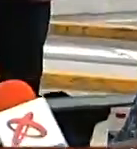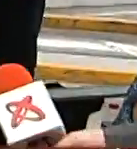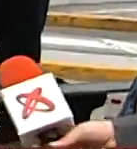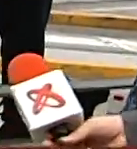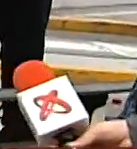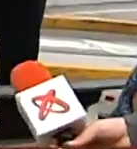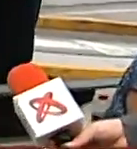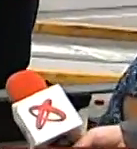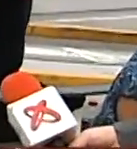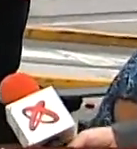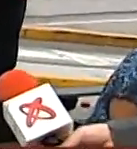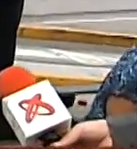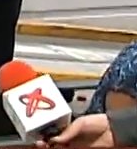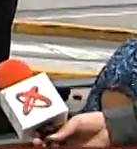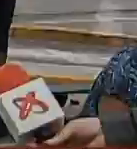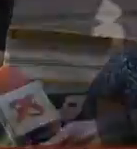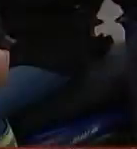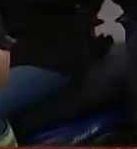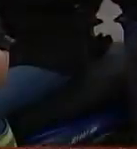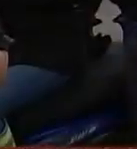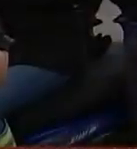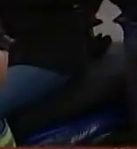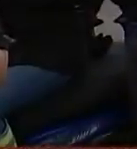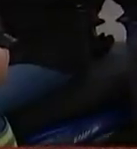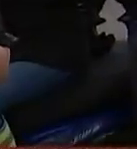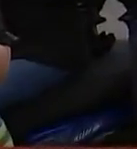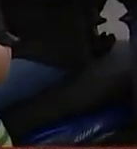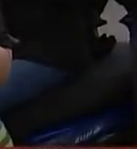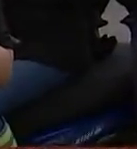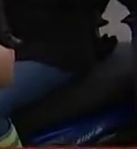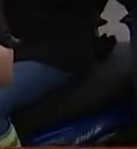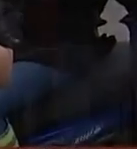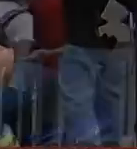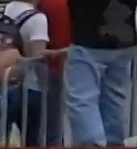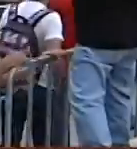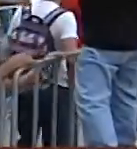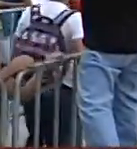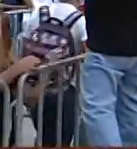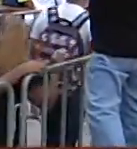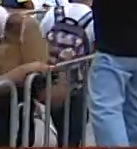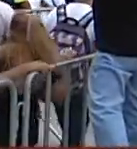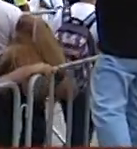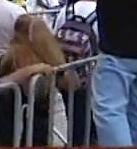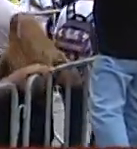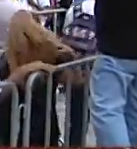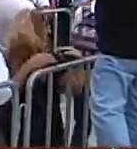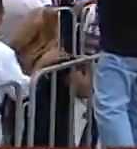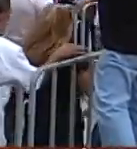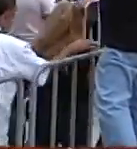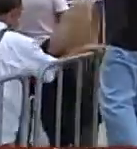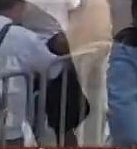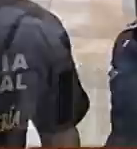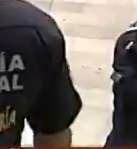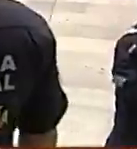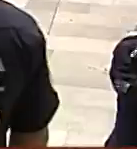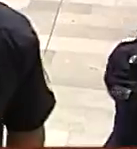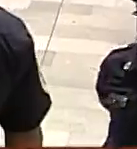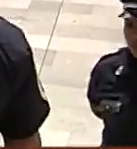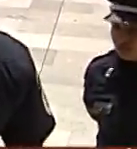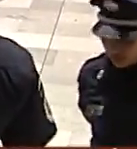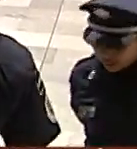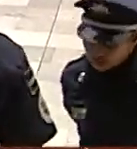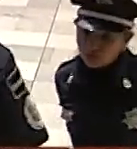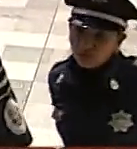los fans blandían como trofeos discos, carteles, fotografías y boletos de los conciertos del artista. Las expresiones de cariño